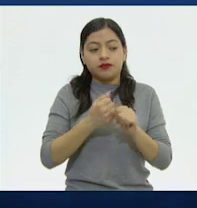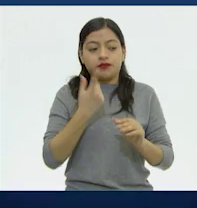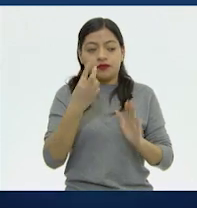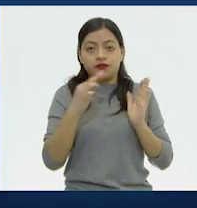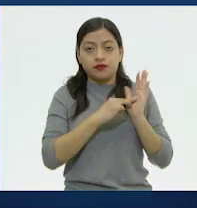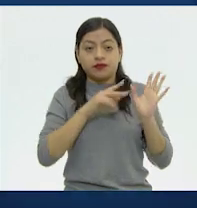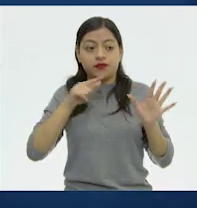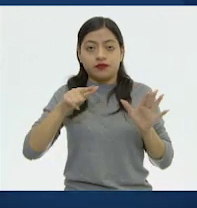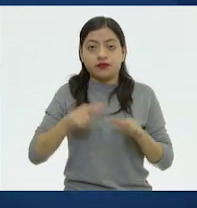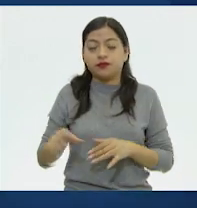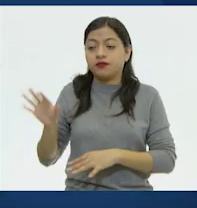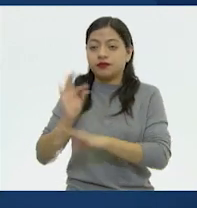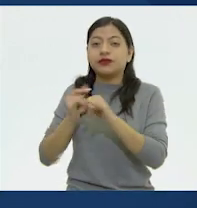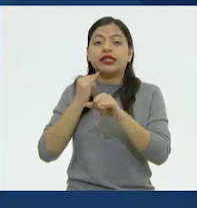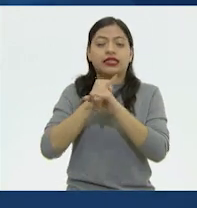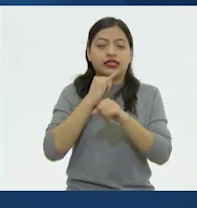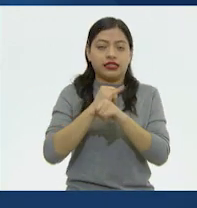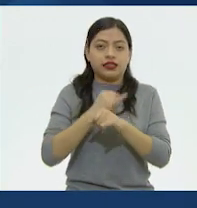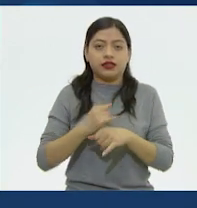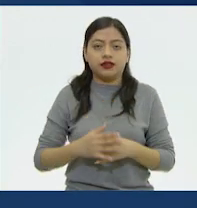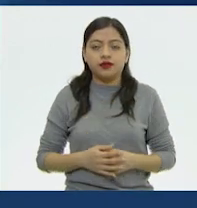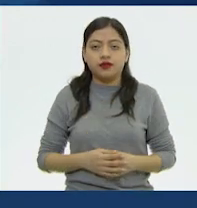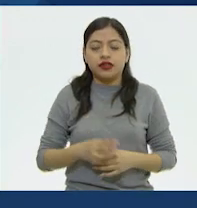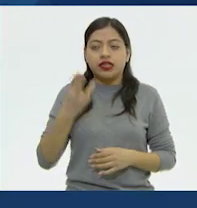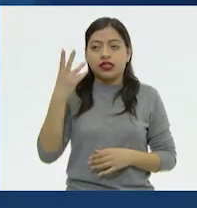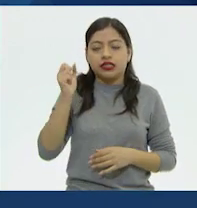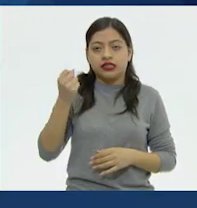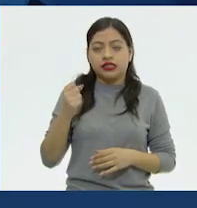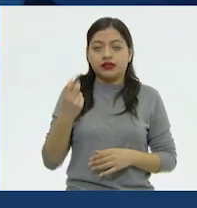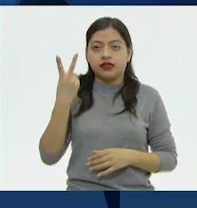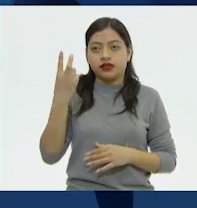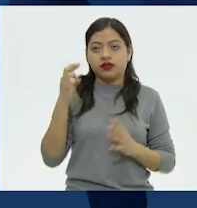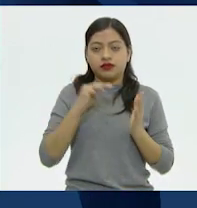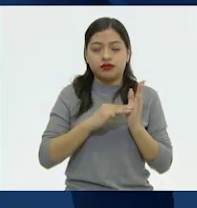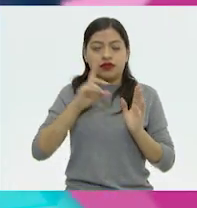Texto tomado de Internet el 3 de septiembre de 2020.